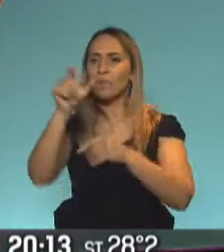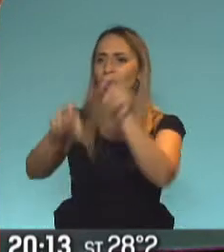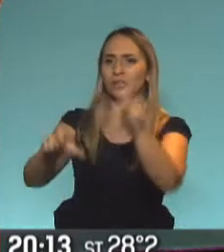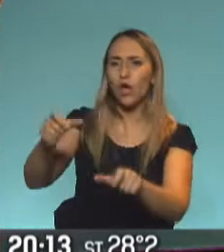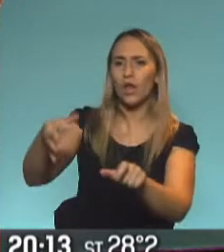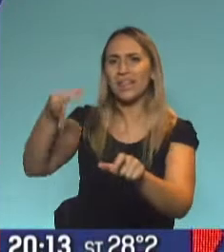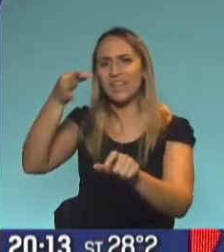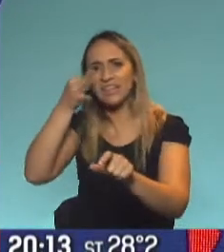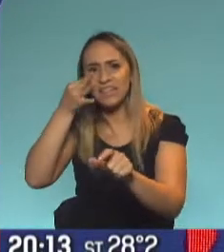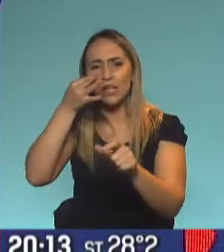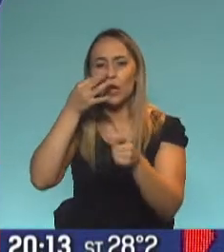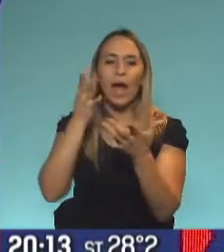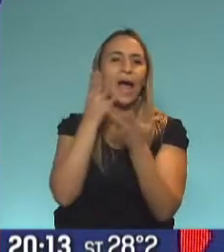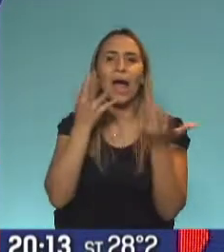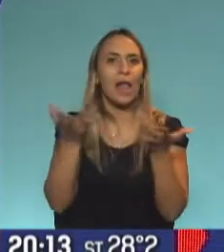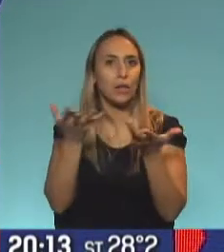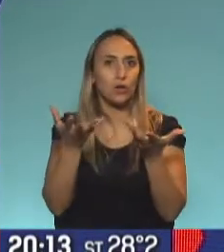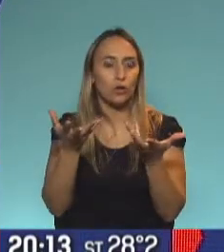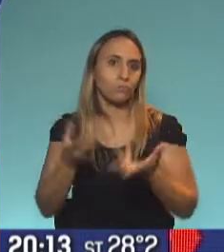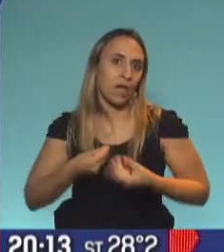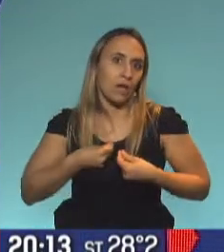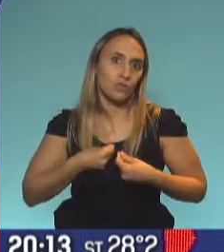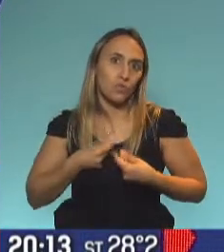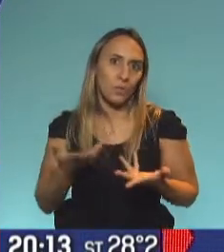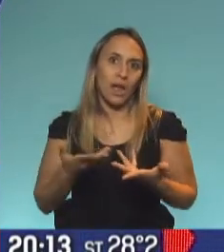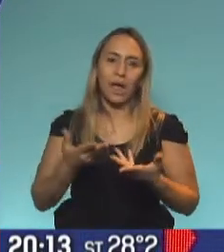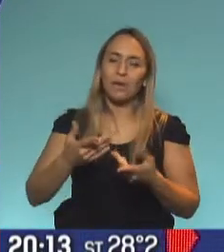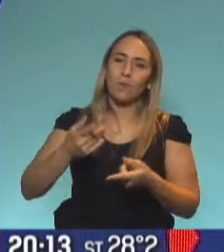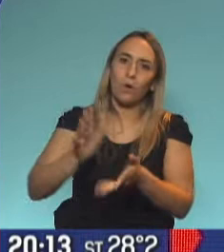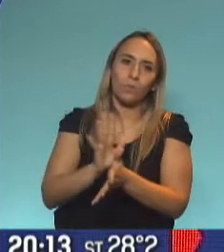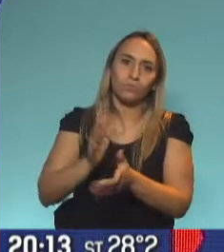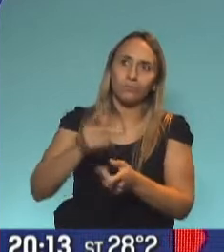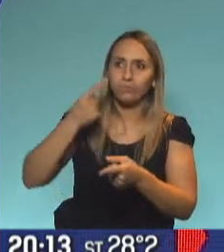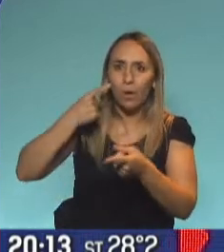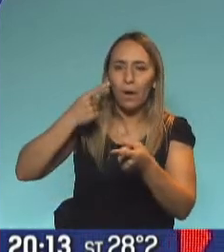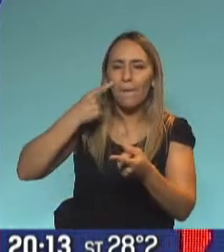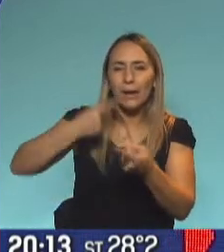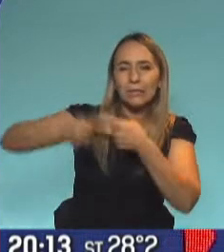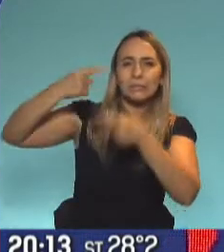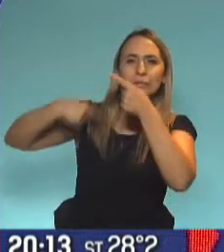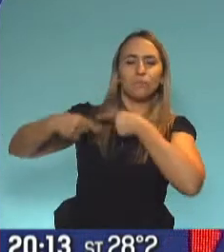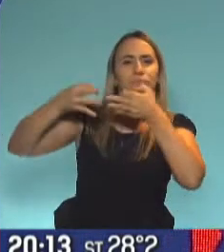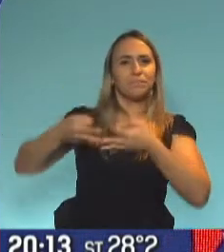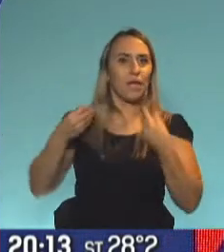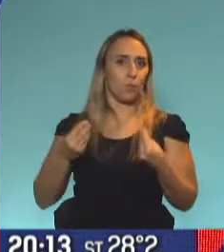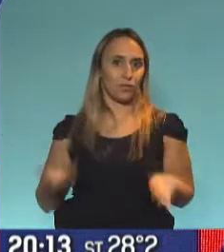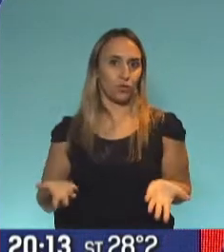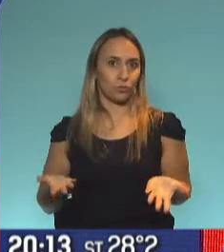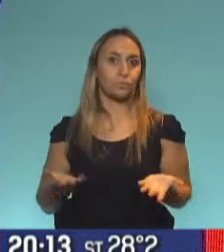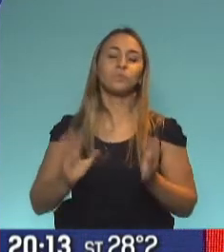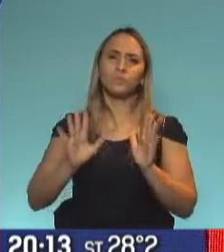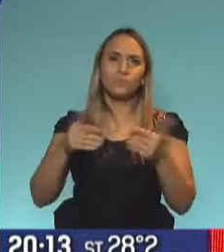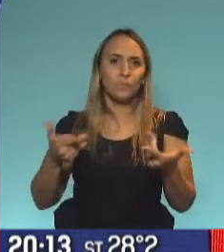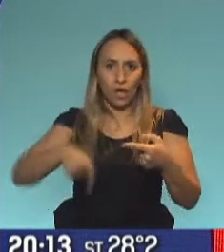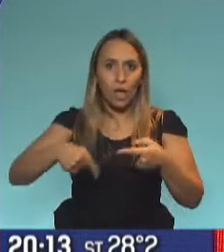buscar de alguna manera un indicio que permita reconstruir el tiempo hacia atrás para saber qué fue lo que pasó. ¿Qué es lo que se viene ahora? En ese